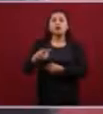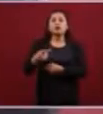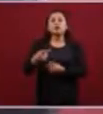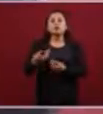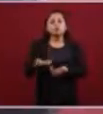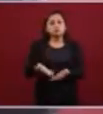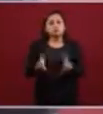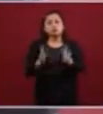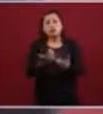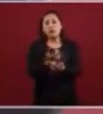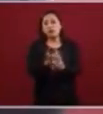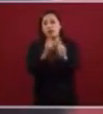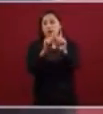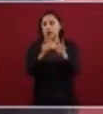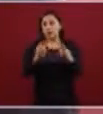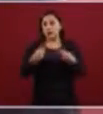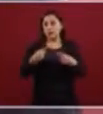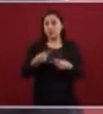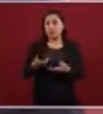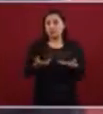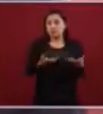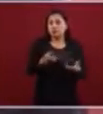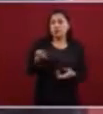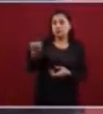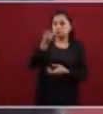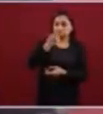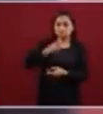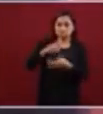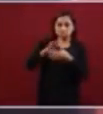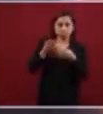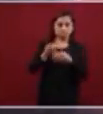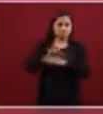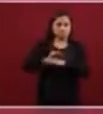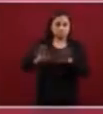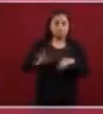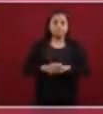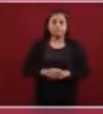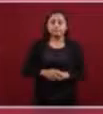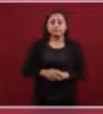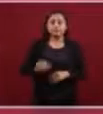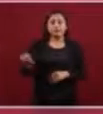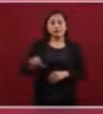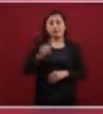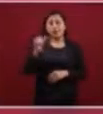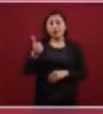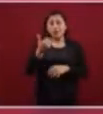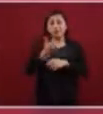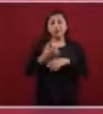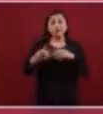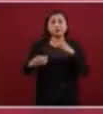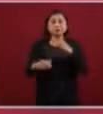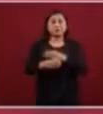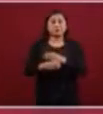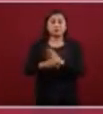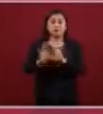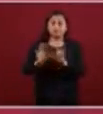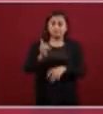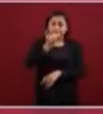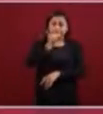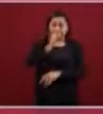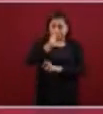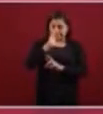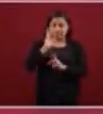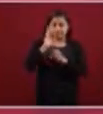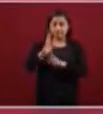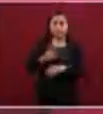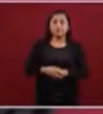dejar en libertad a estas personas. Lo demás tiene que ver, con todo respeto,